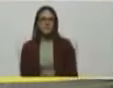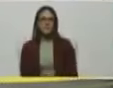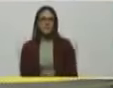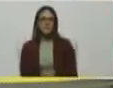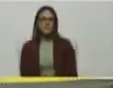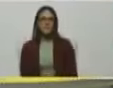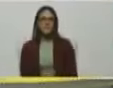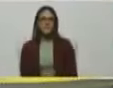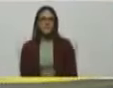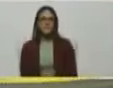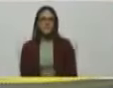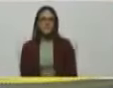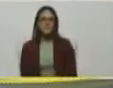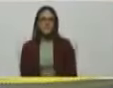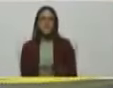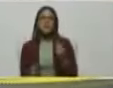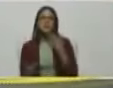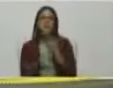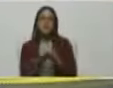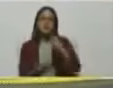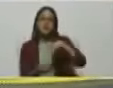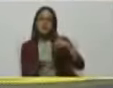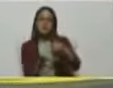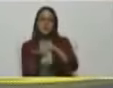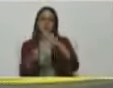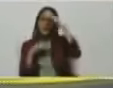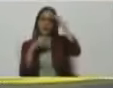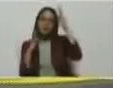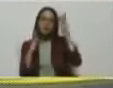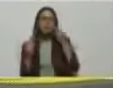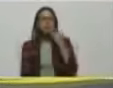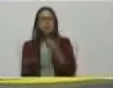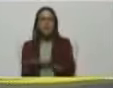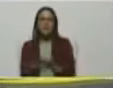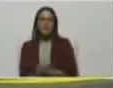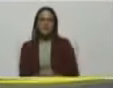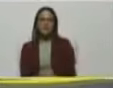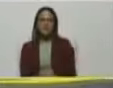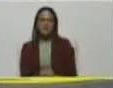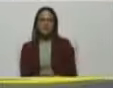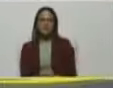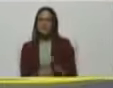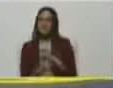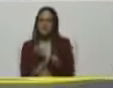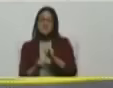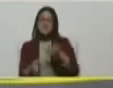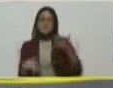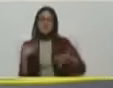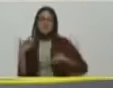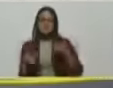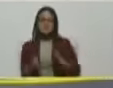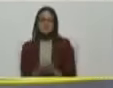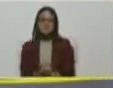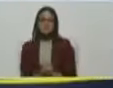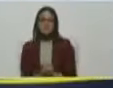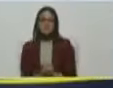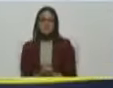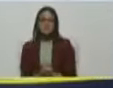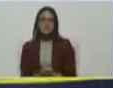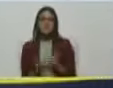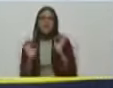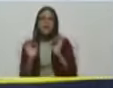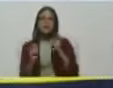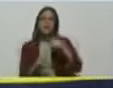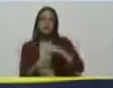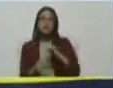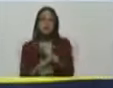Por su amable asistencia y atención, muchas gracias. Ha concluido el acto. Así culmina esta agenda de